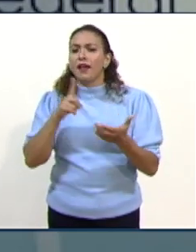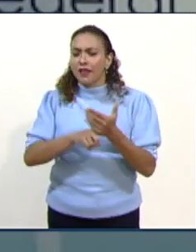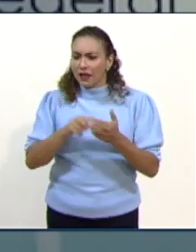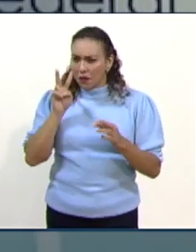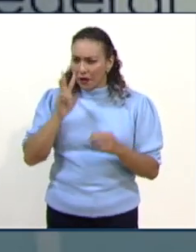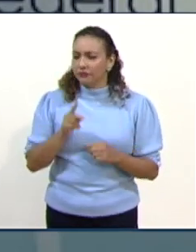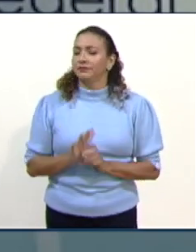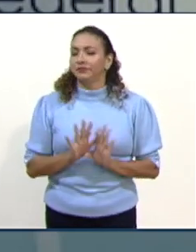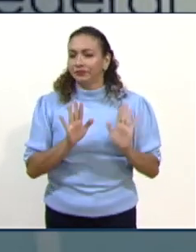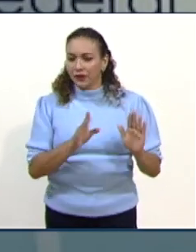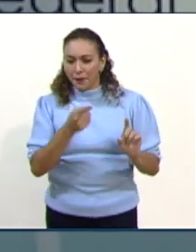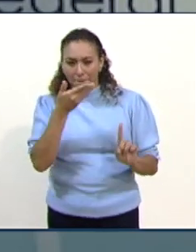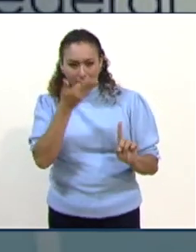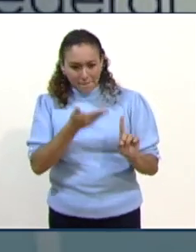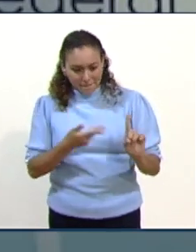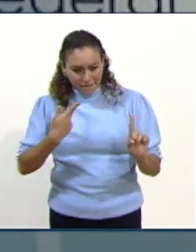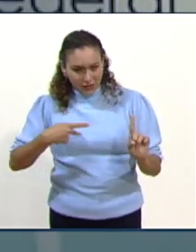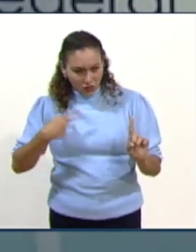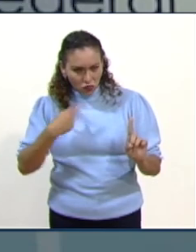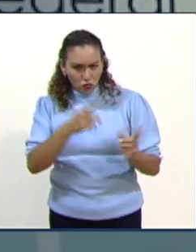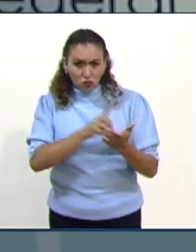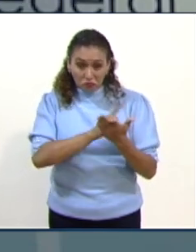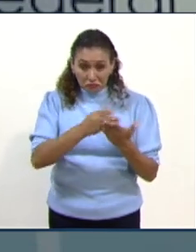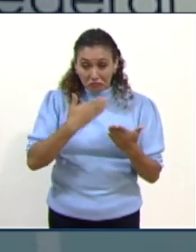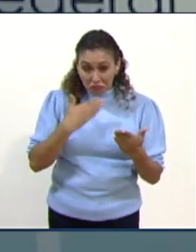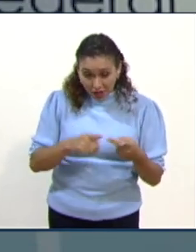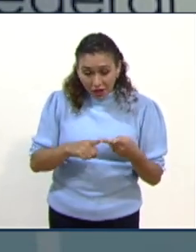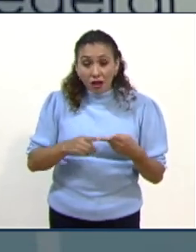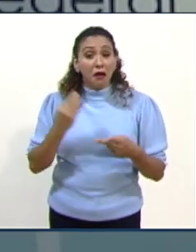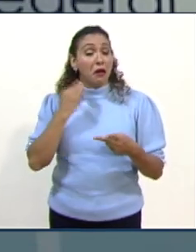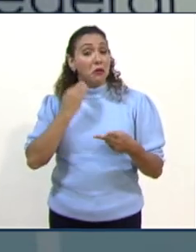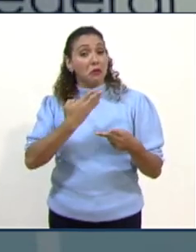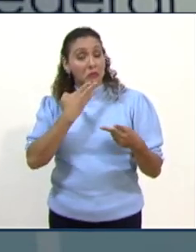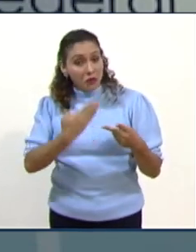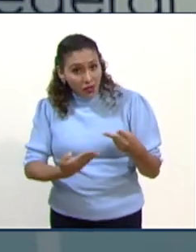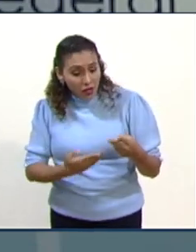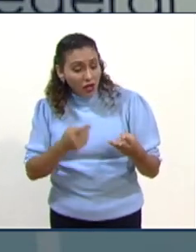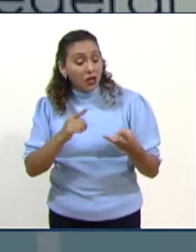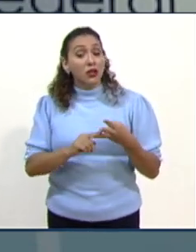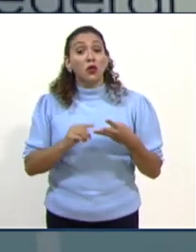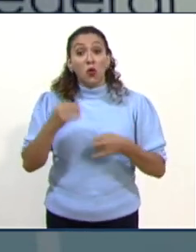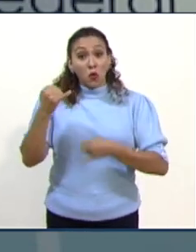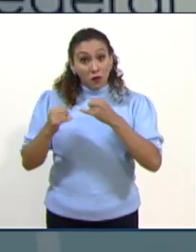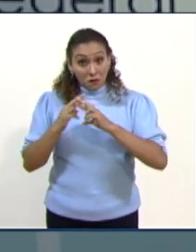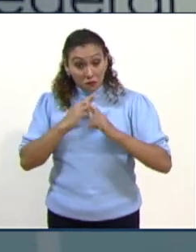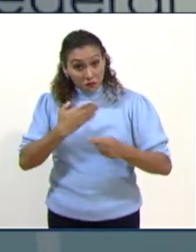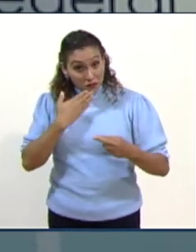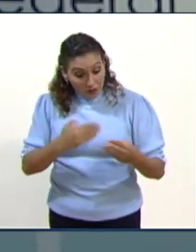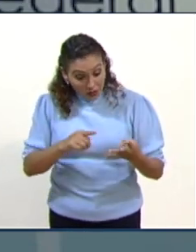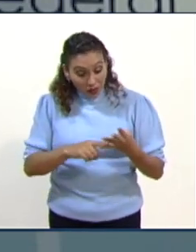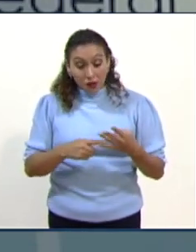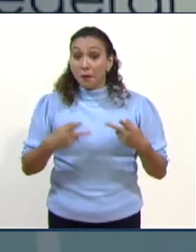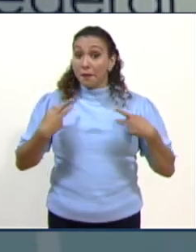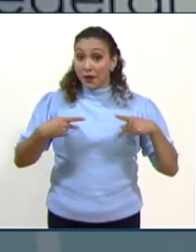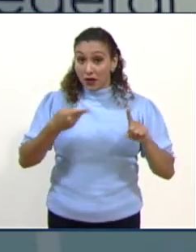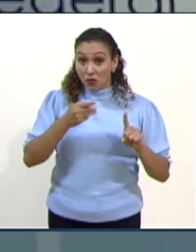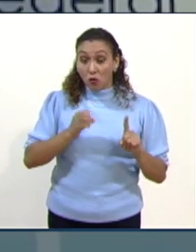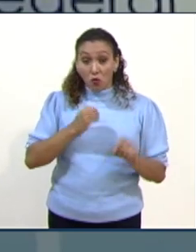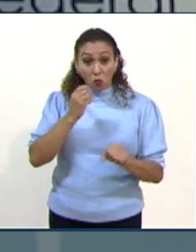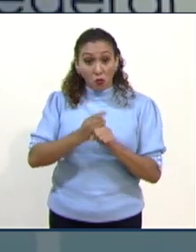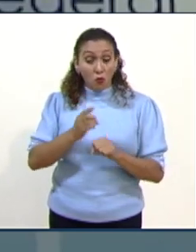derechos, un debido proceso, que haya tenido una defensa técnica y adecuada, que haya tenido oportunidad de ofrecer pruebas